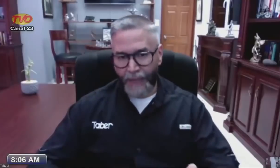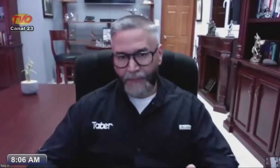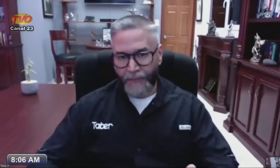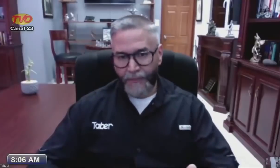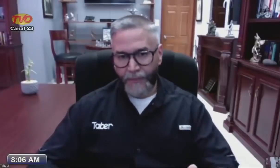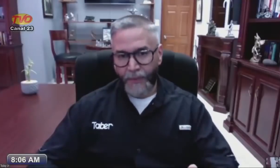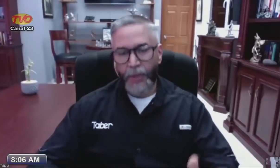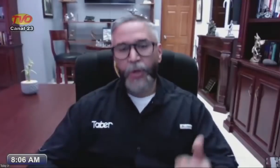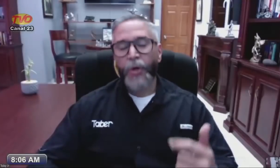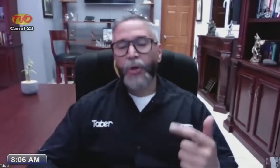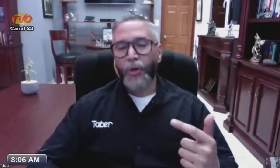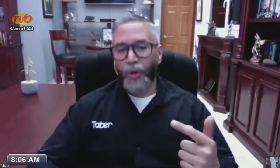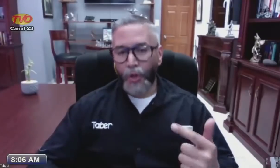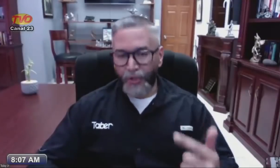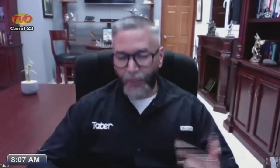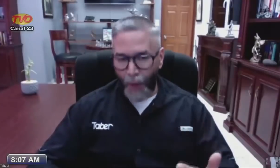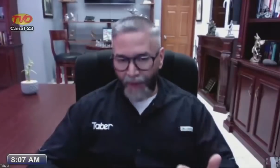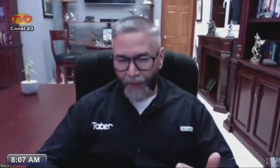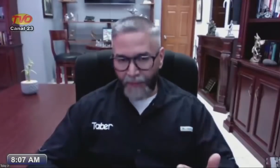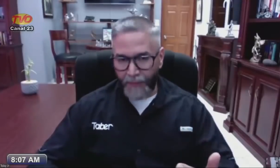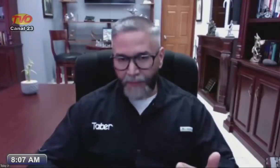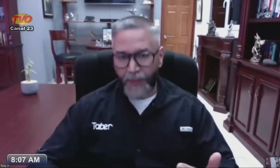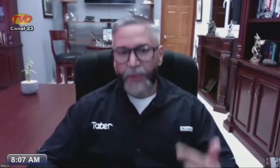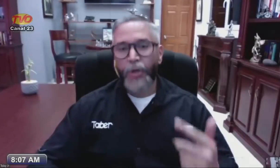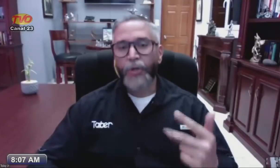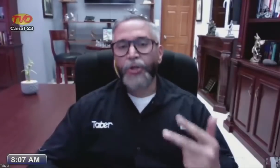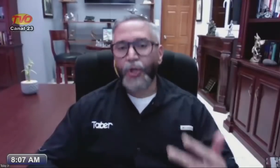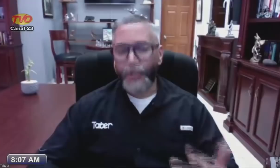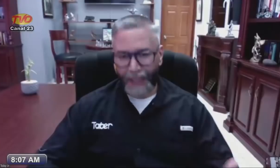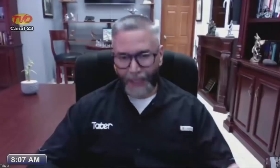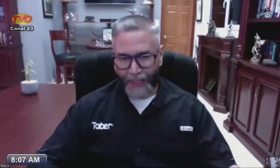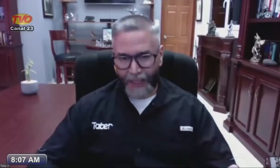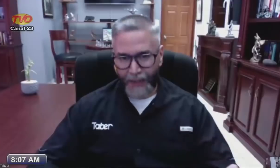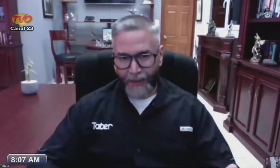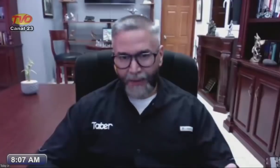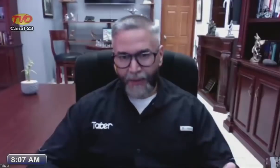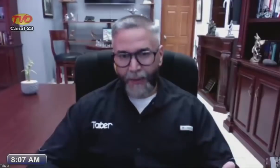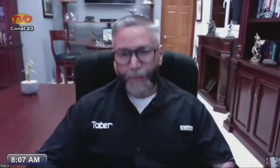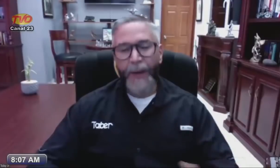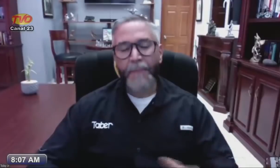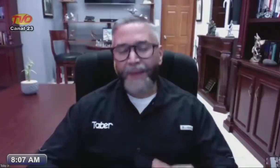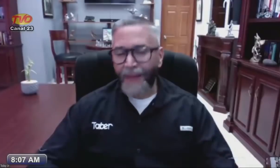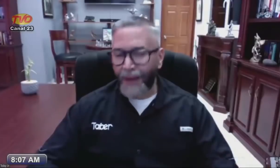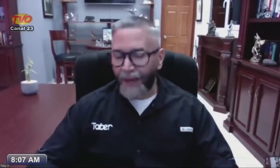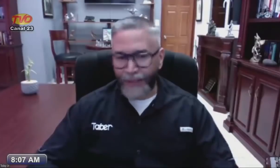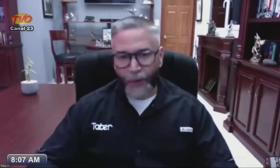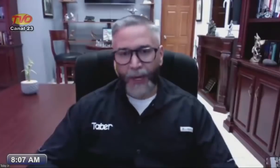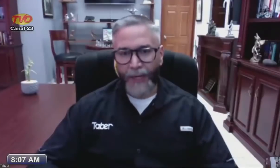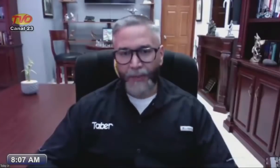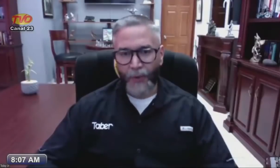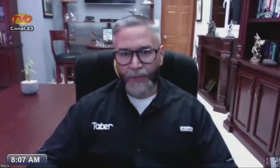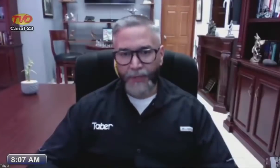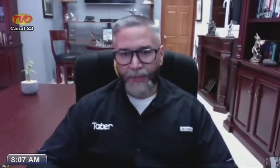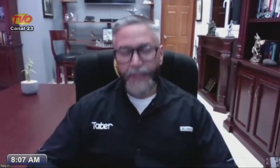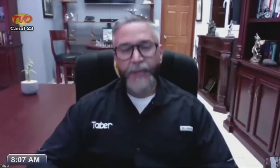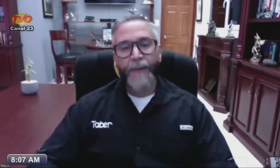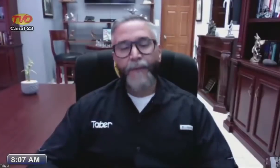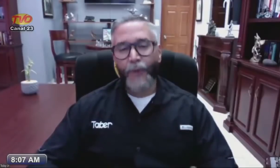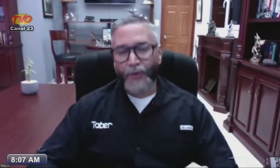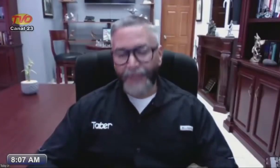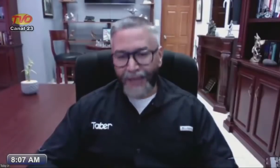rinda no se mueva no se enrede permita que el señor haga las cosas